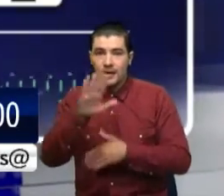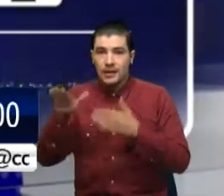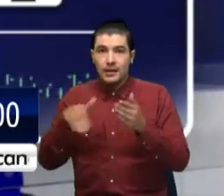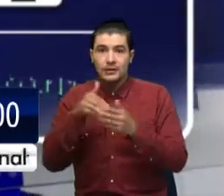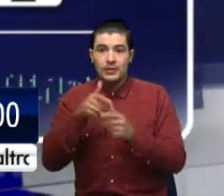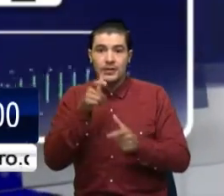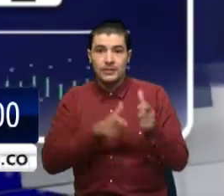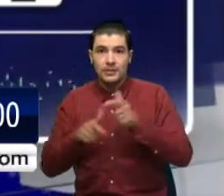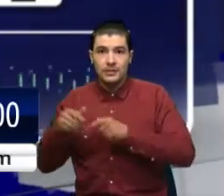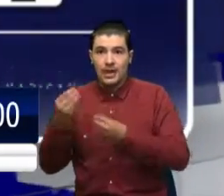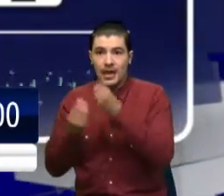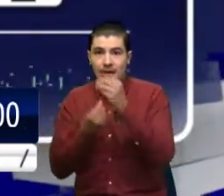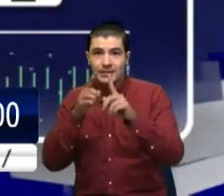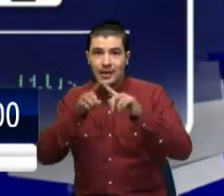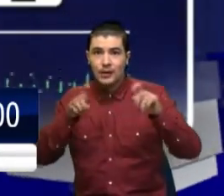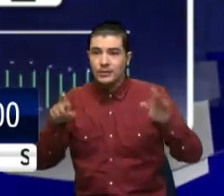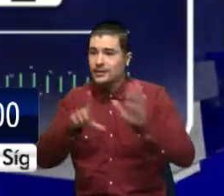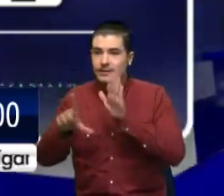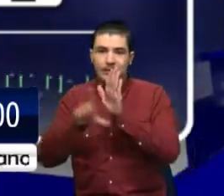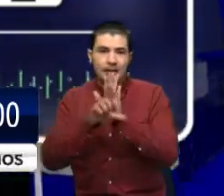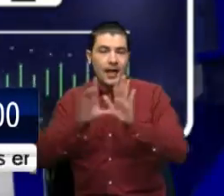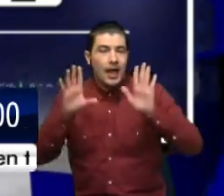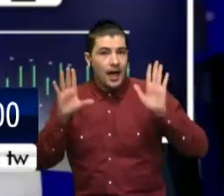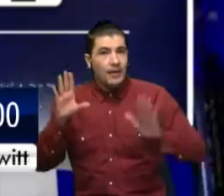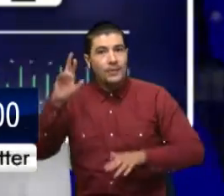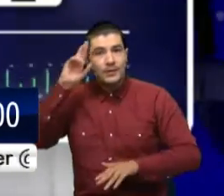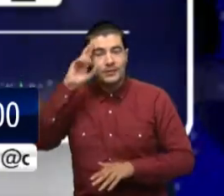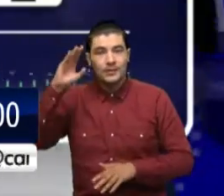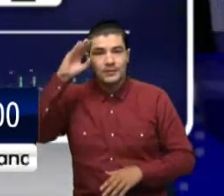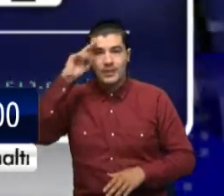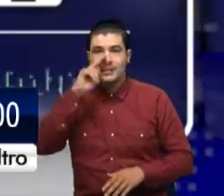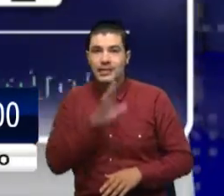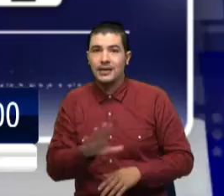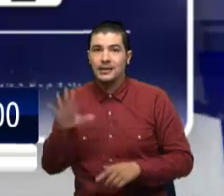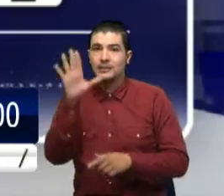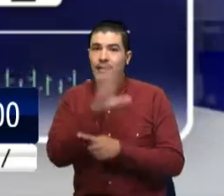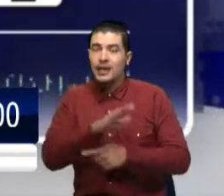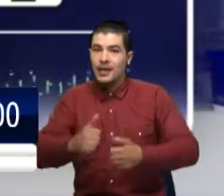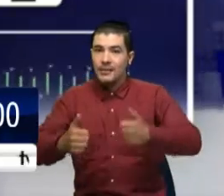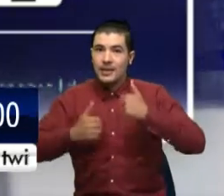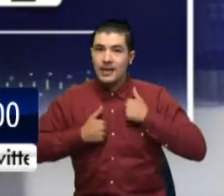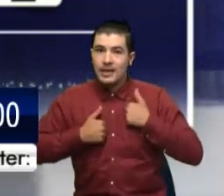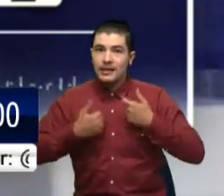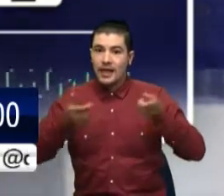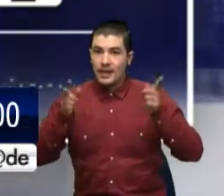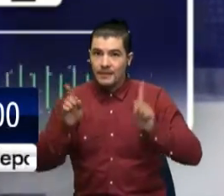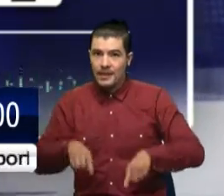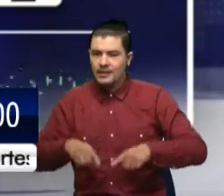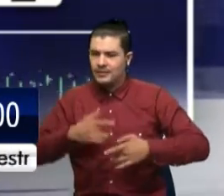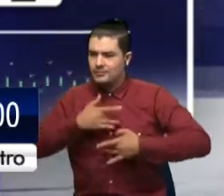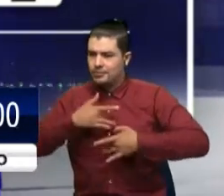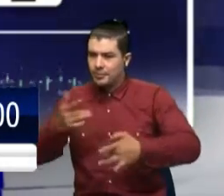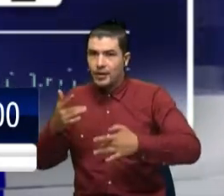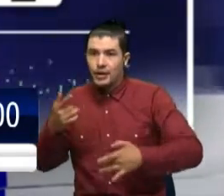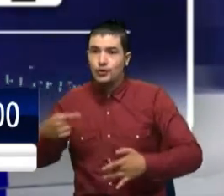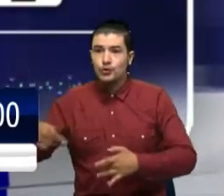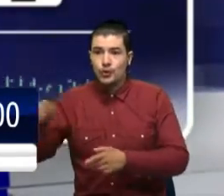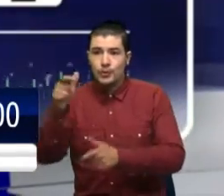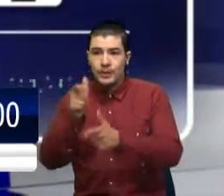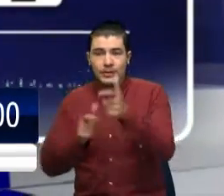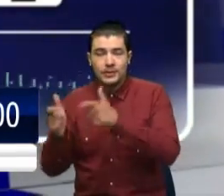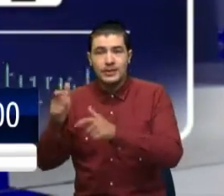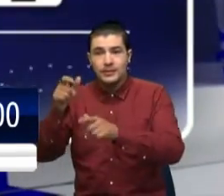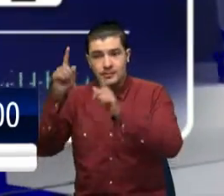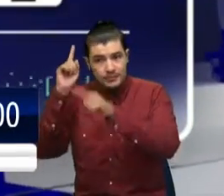ilegalidad está en sus fuerzas militares está su policía nacional prestos a que la gente